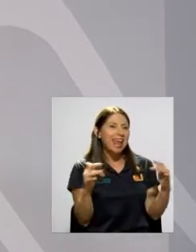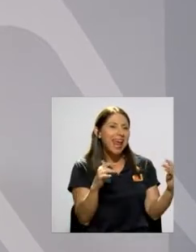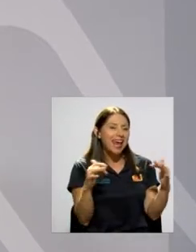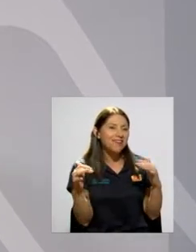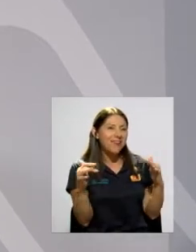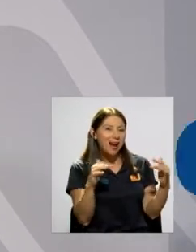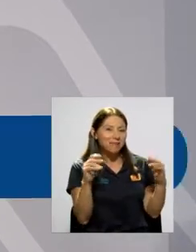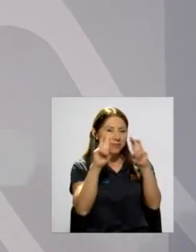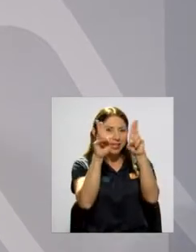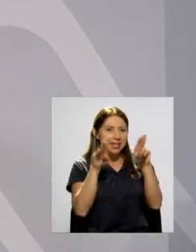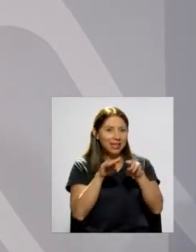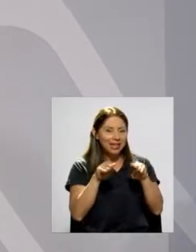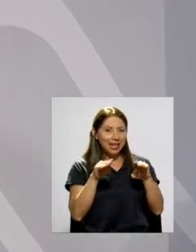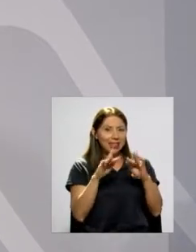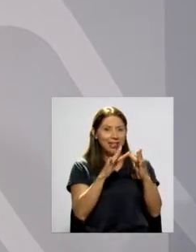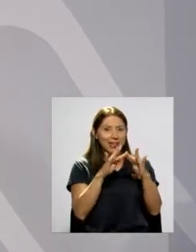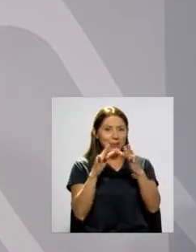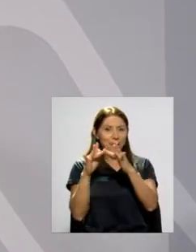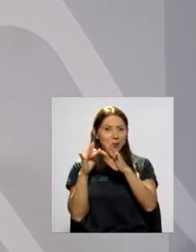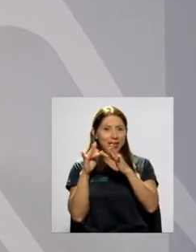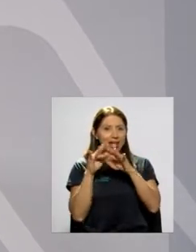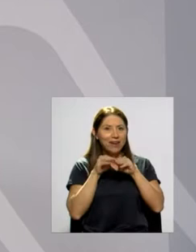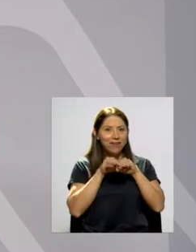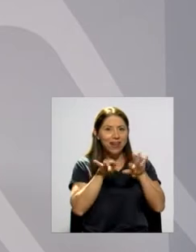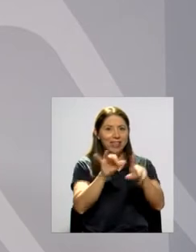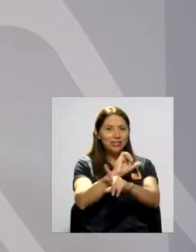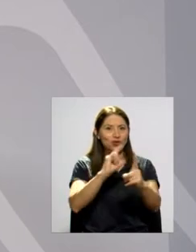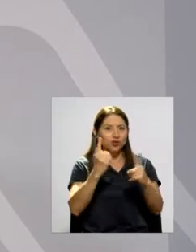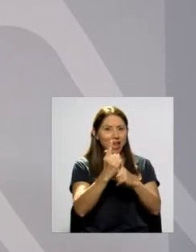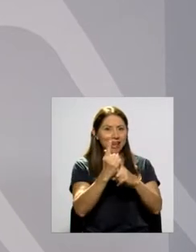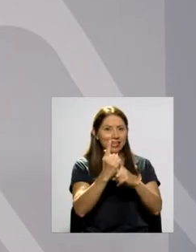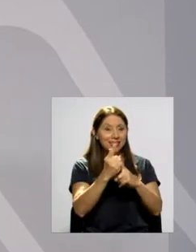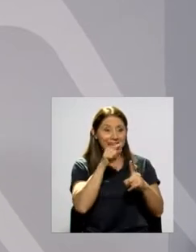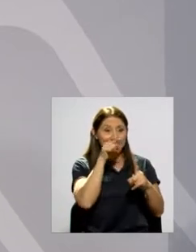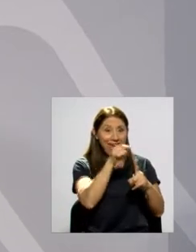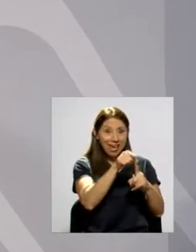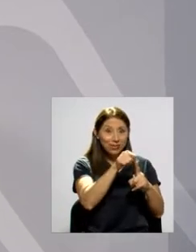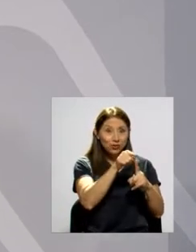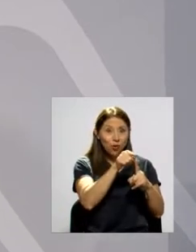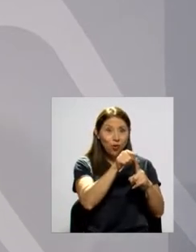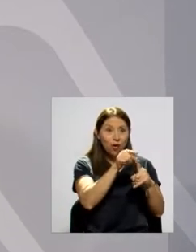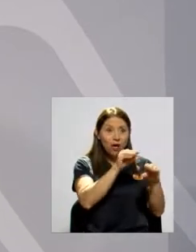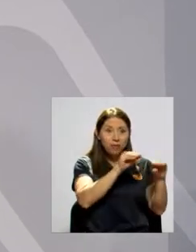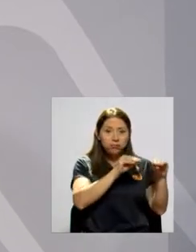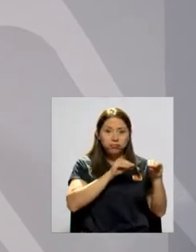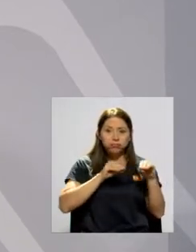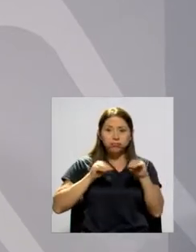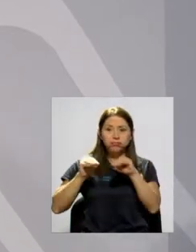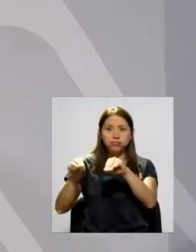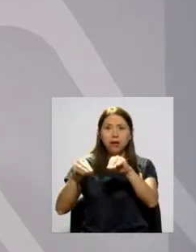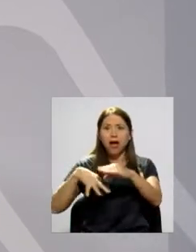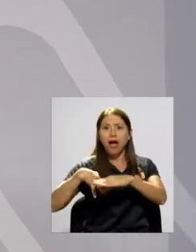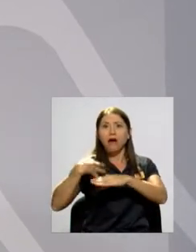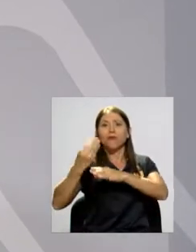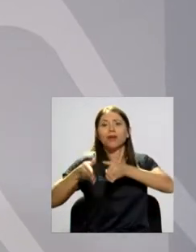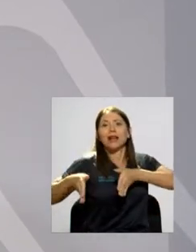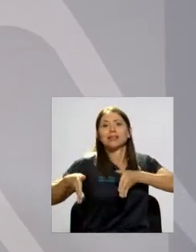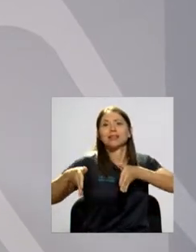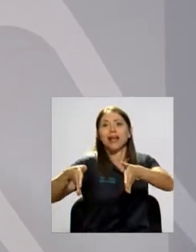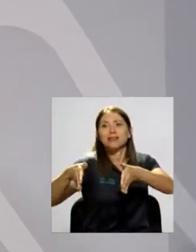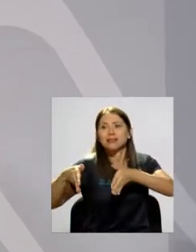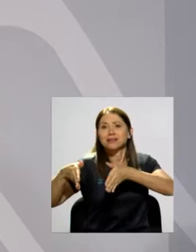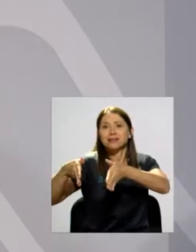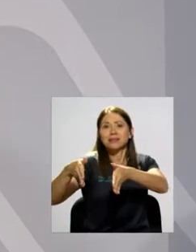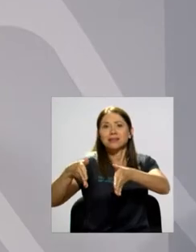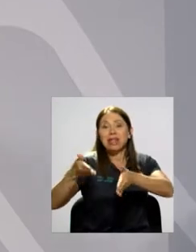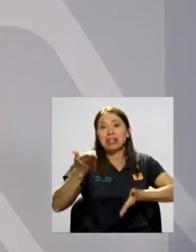redes sociales? ¿Cómo eso se reflejó en las calles o no? Que tal vez la gente se siente más